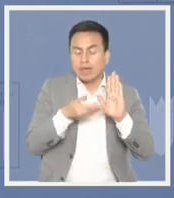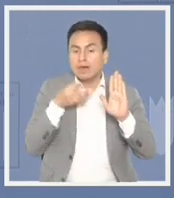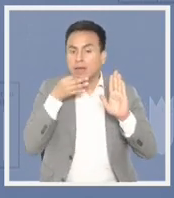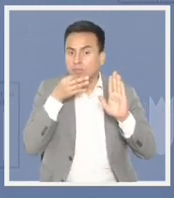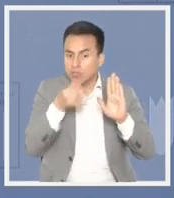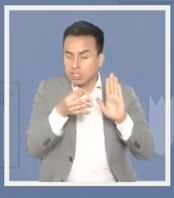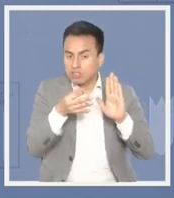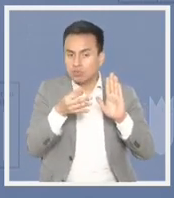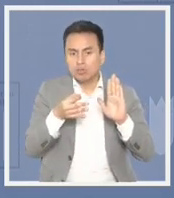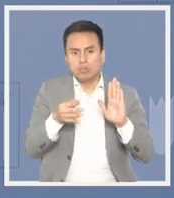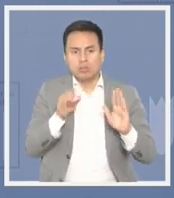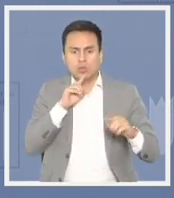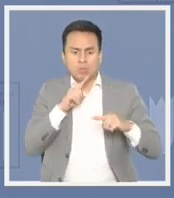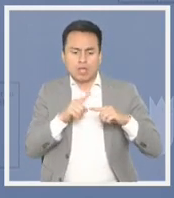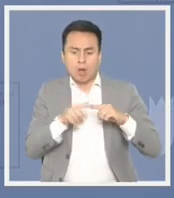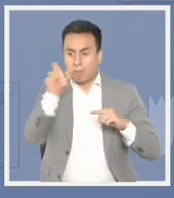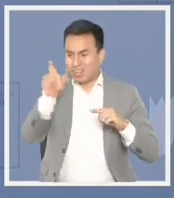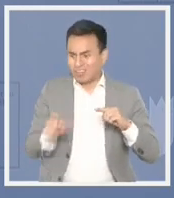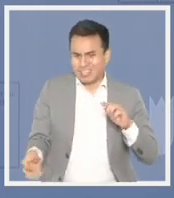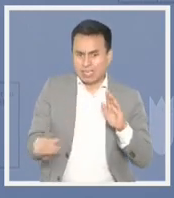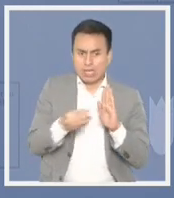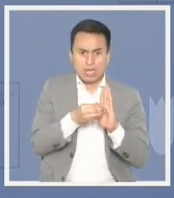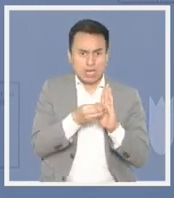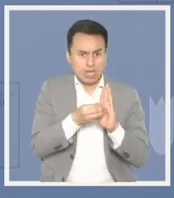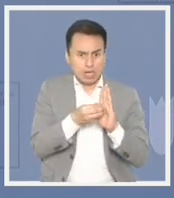que nosotros no hemos nominado a una persona